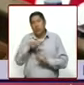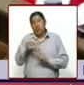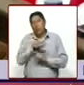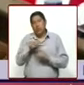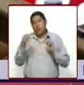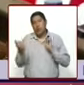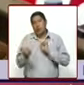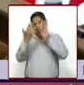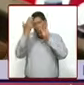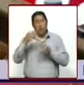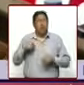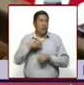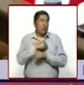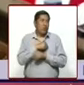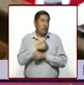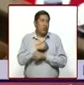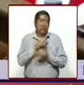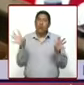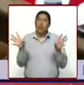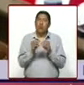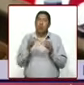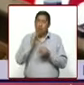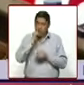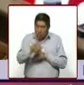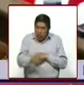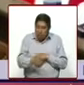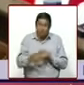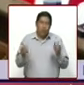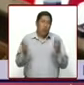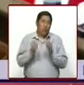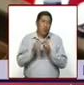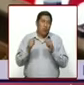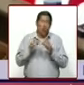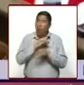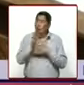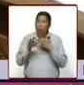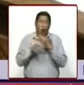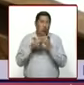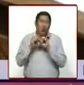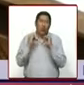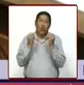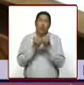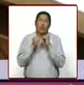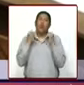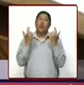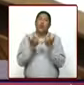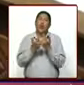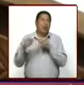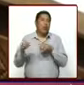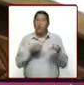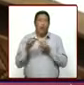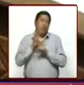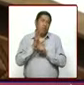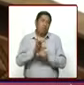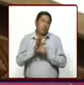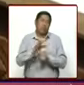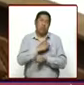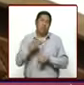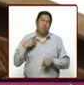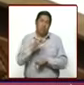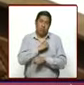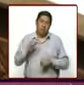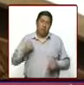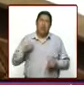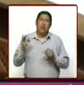apronte. Nosotros, como nos vamos a reunir mañana con las organizaciones sociales, y vamos a hacer algo para presionar al Parlamento para que